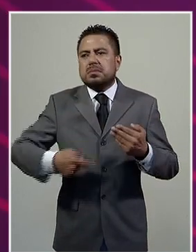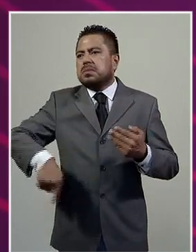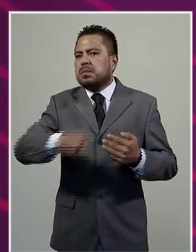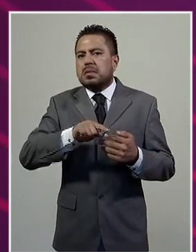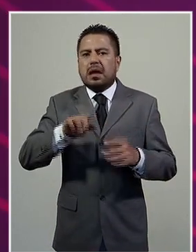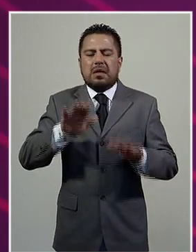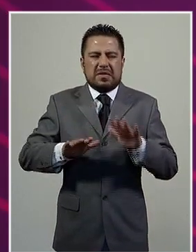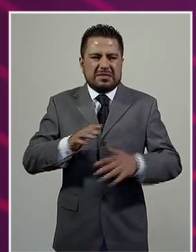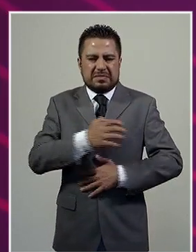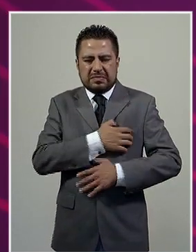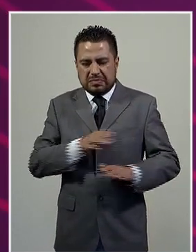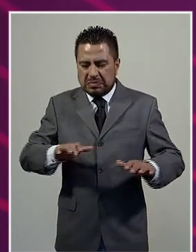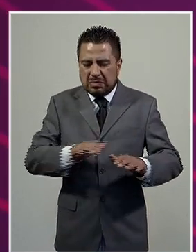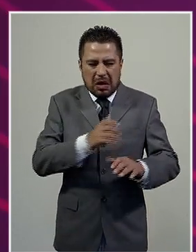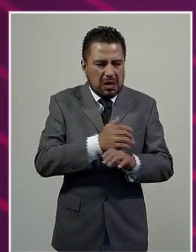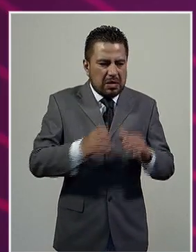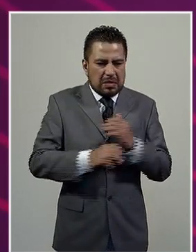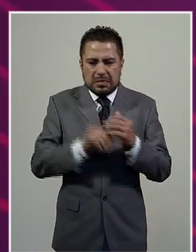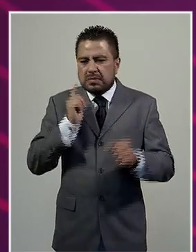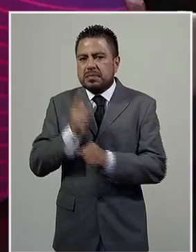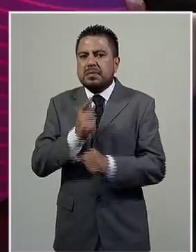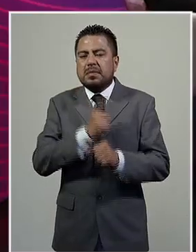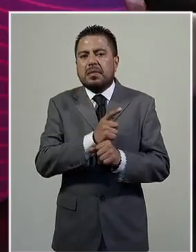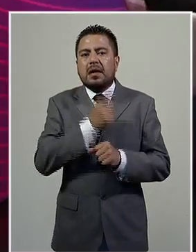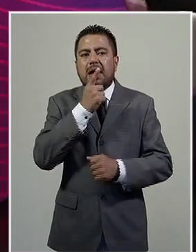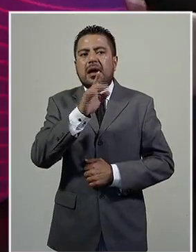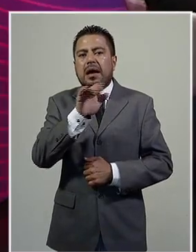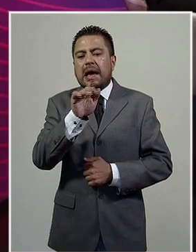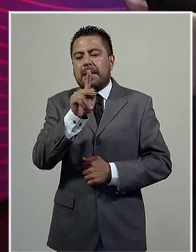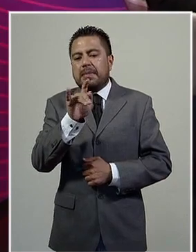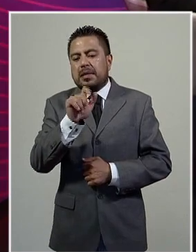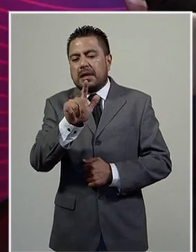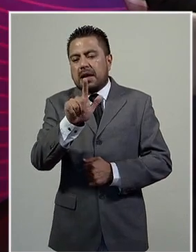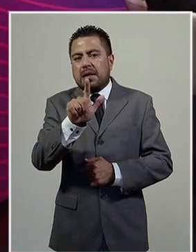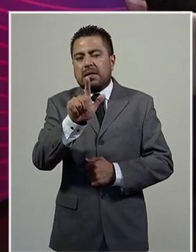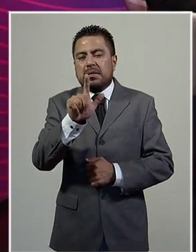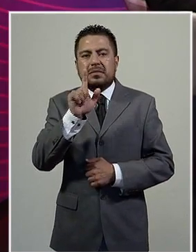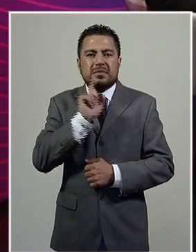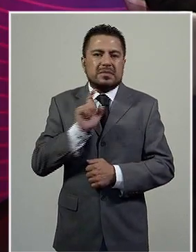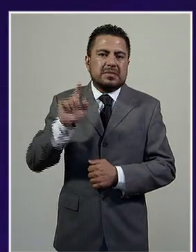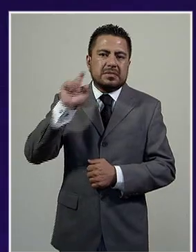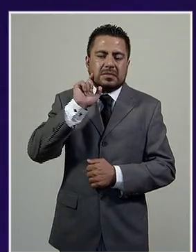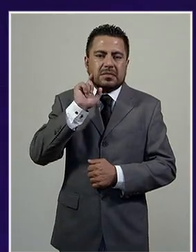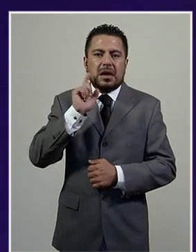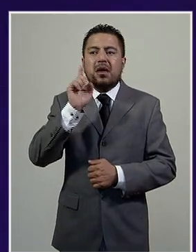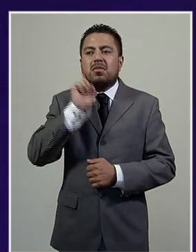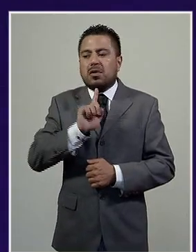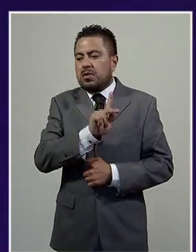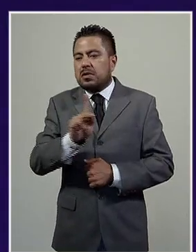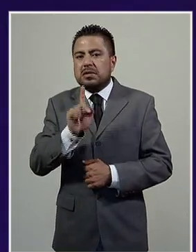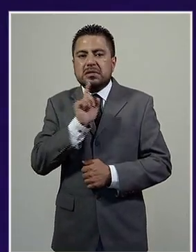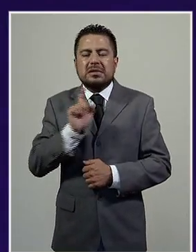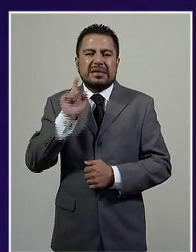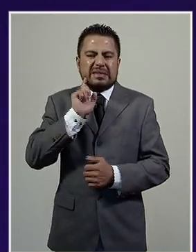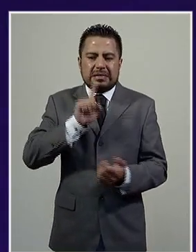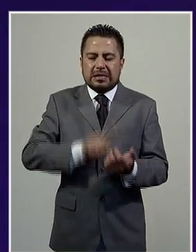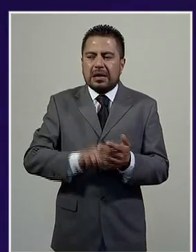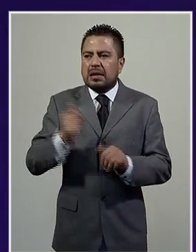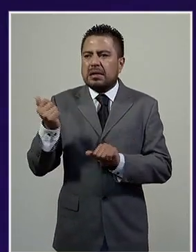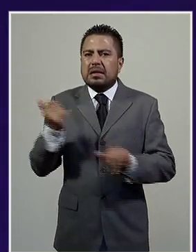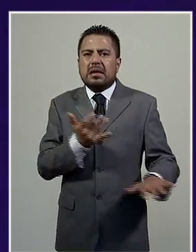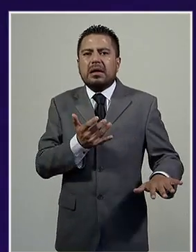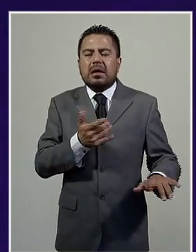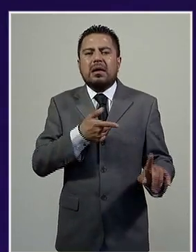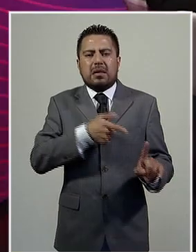veces capitaliza cosas y ya se habla del capital sexual, por ejemplo, ¿no? Y en el caso de las mujeres el capital sexual viene